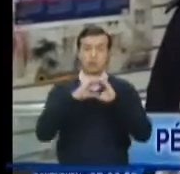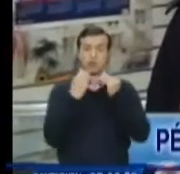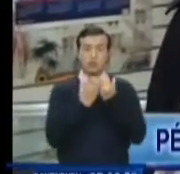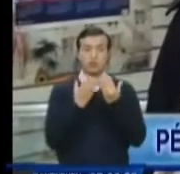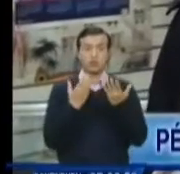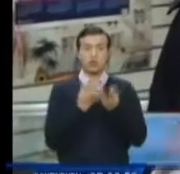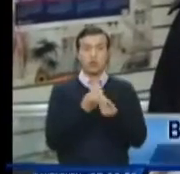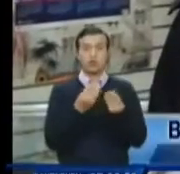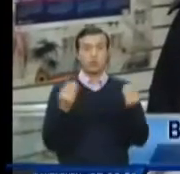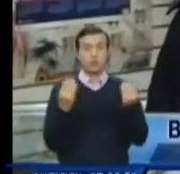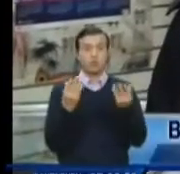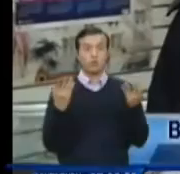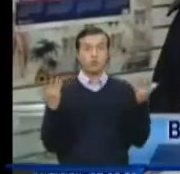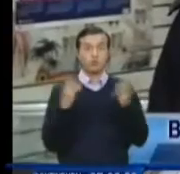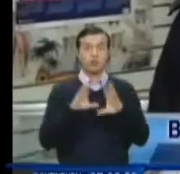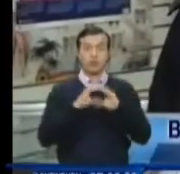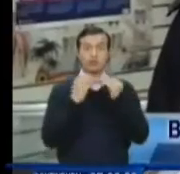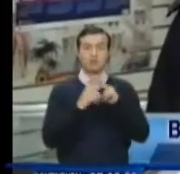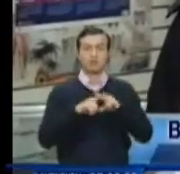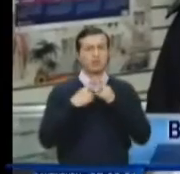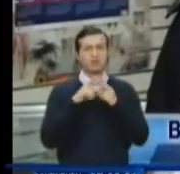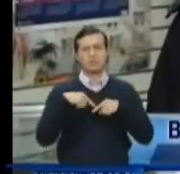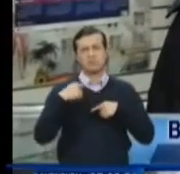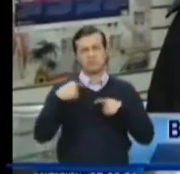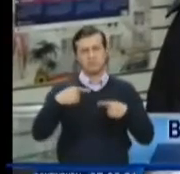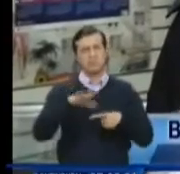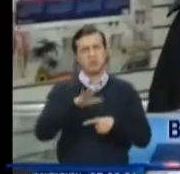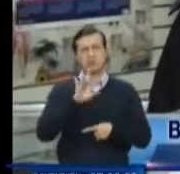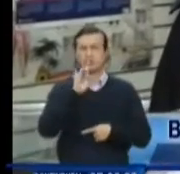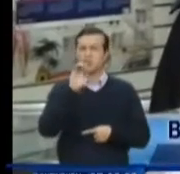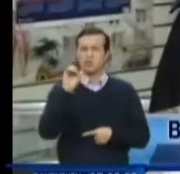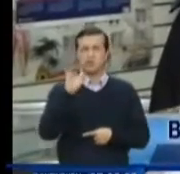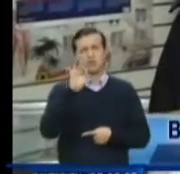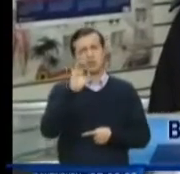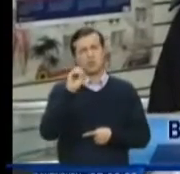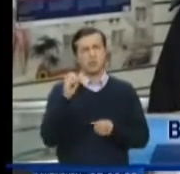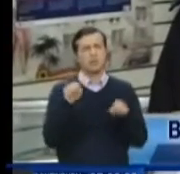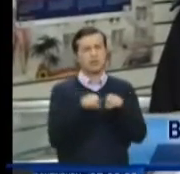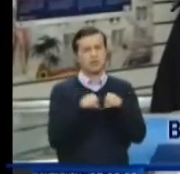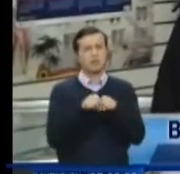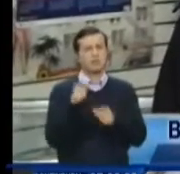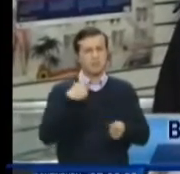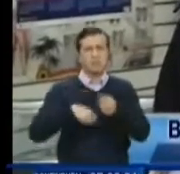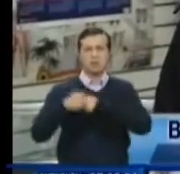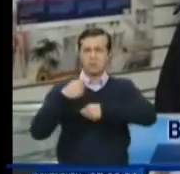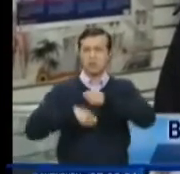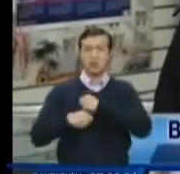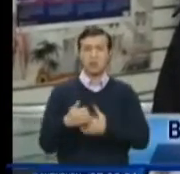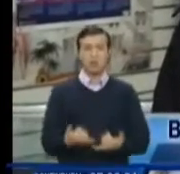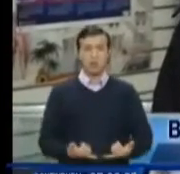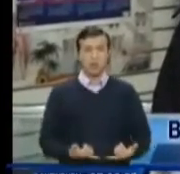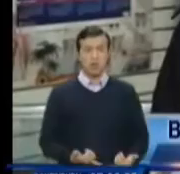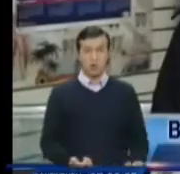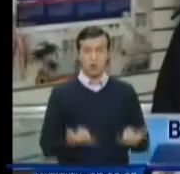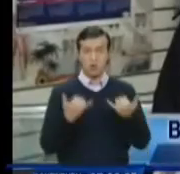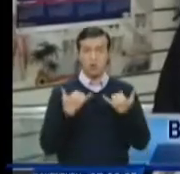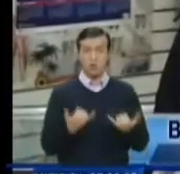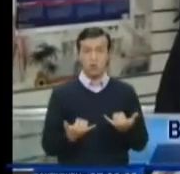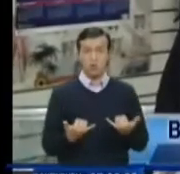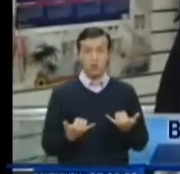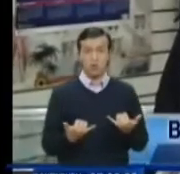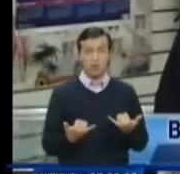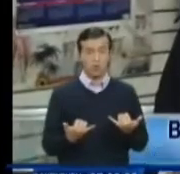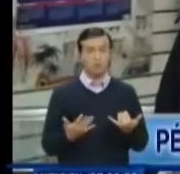vendía más o menos diarios unos 80, 90 pares. Ahora, en tiempo escolar,